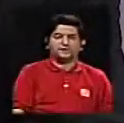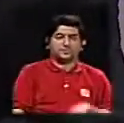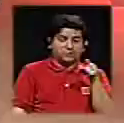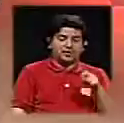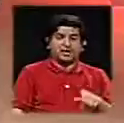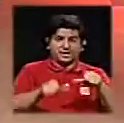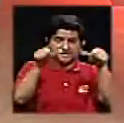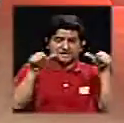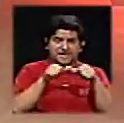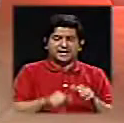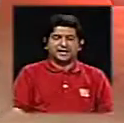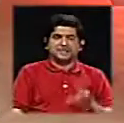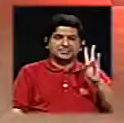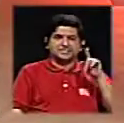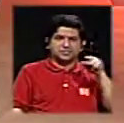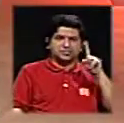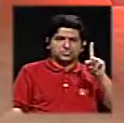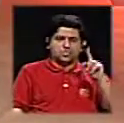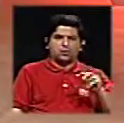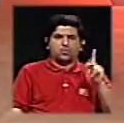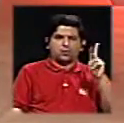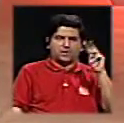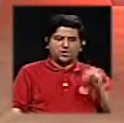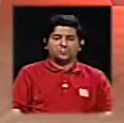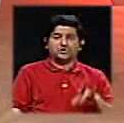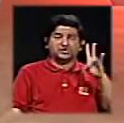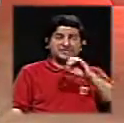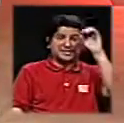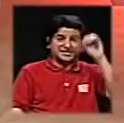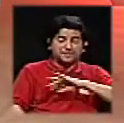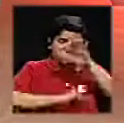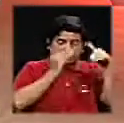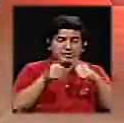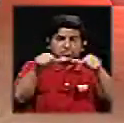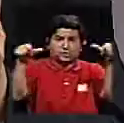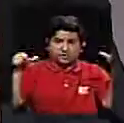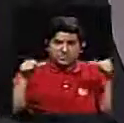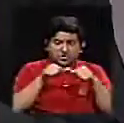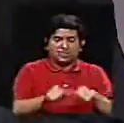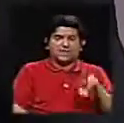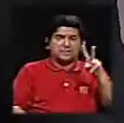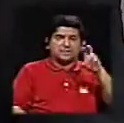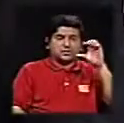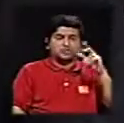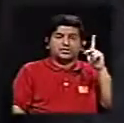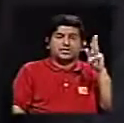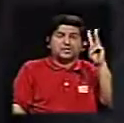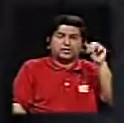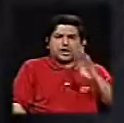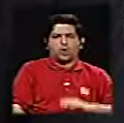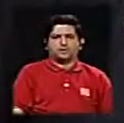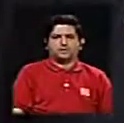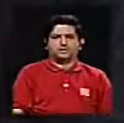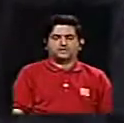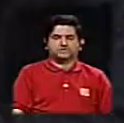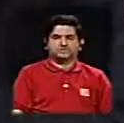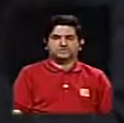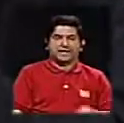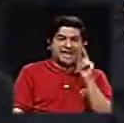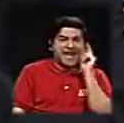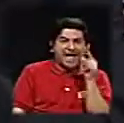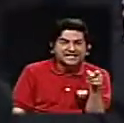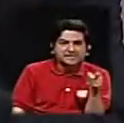consumió más del 70% de los recursos para toda una zona de más de 200 kilómetros. Y